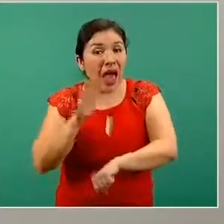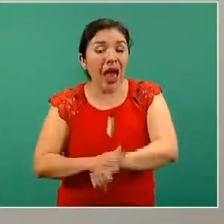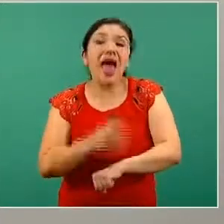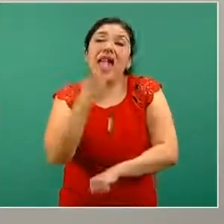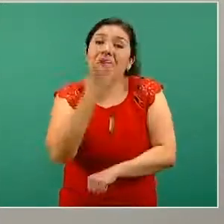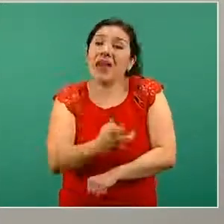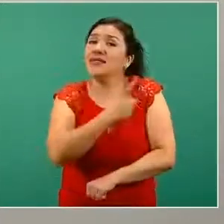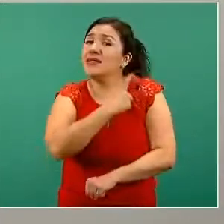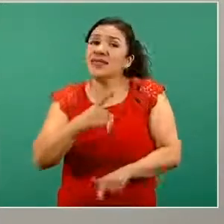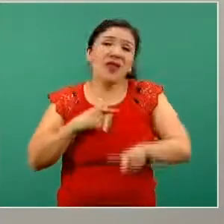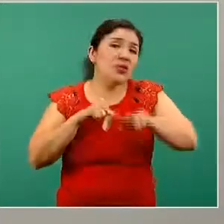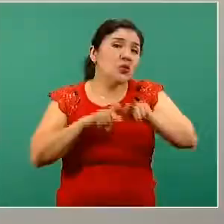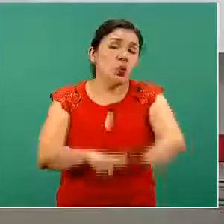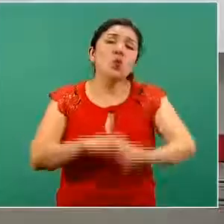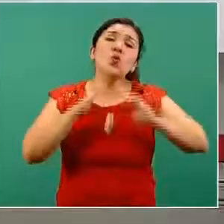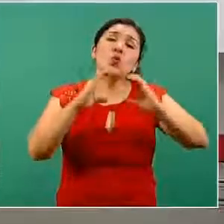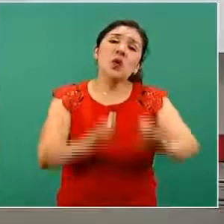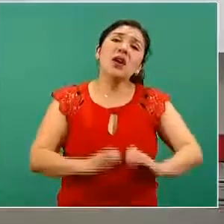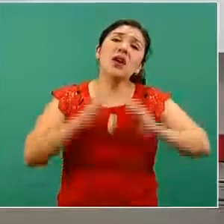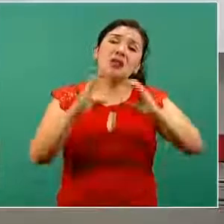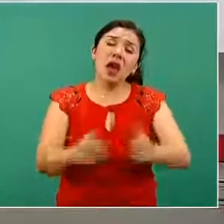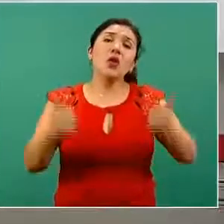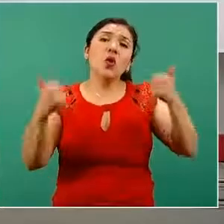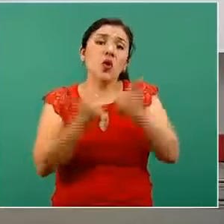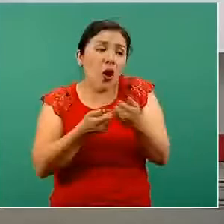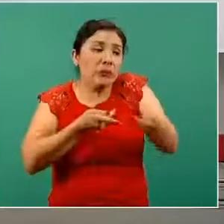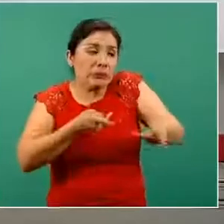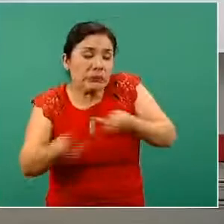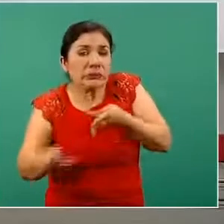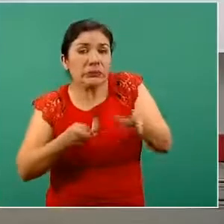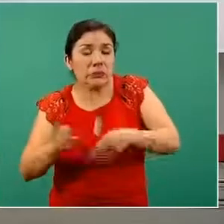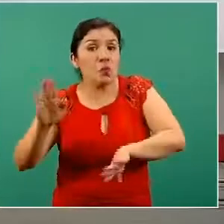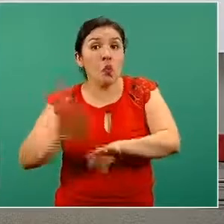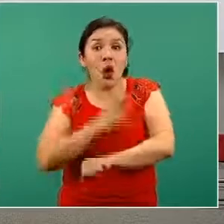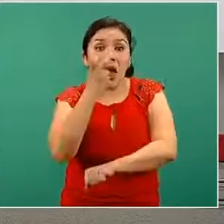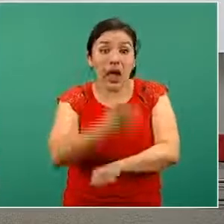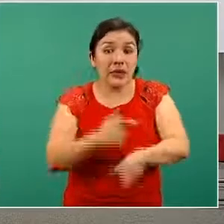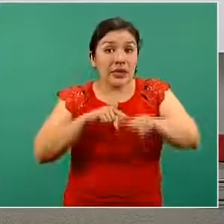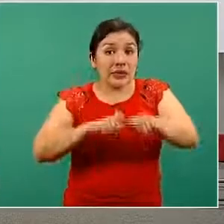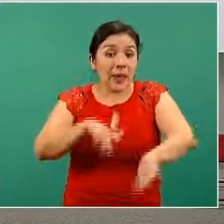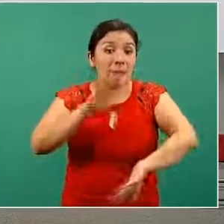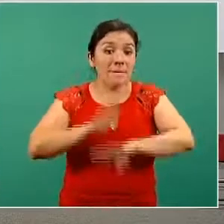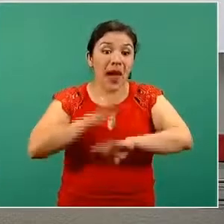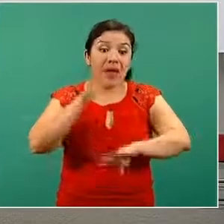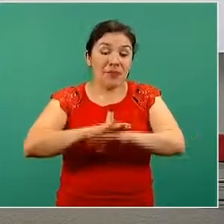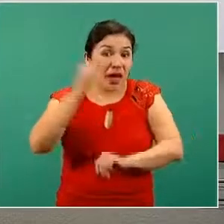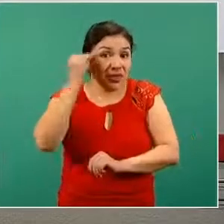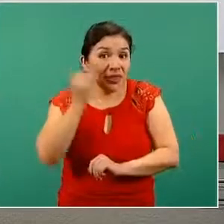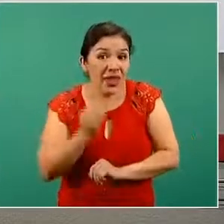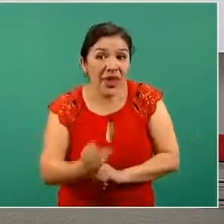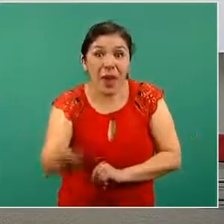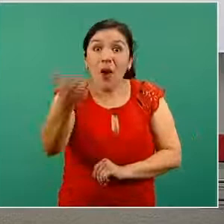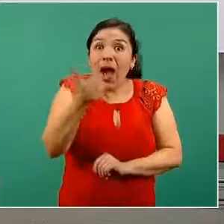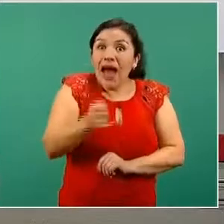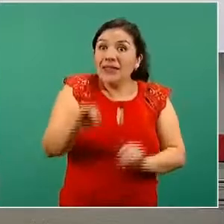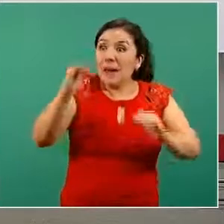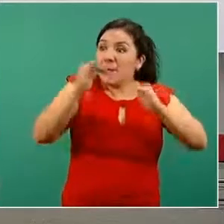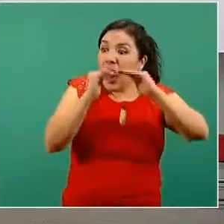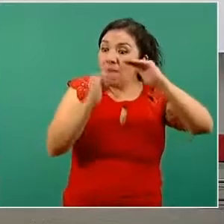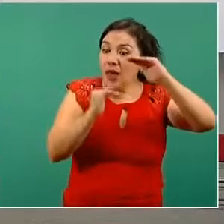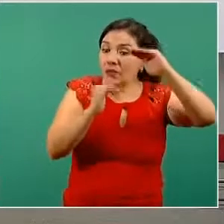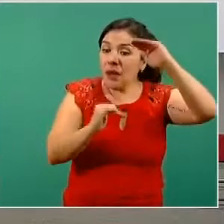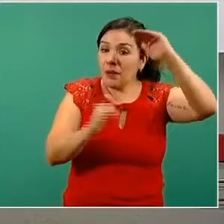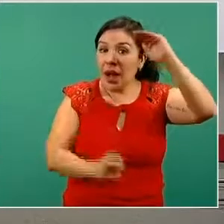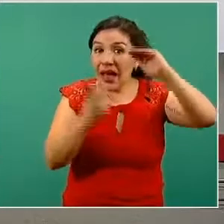seguir cuidando precisamente la implementación de las mismas, porque el poder continuar en siguientes semanas con ese nivel de riesgo